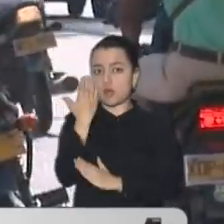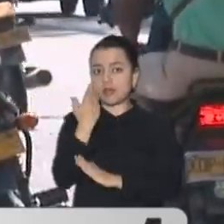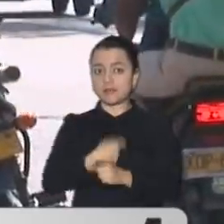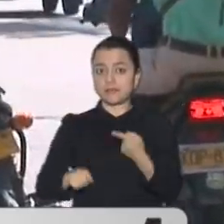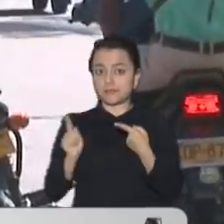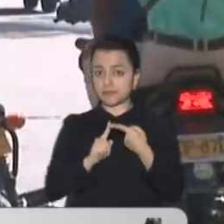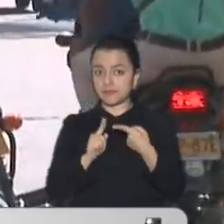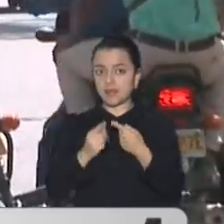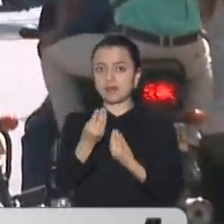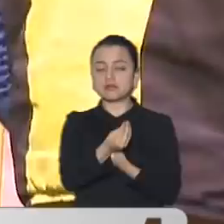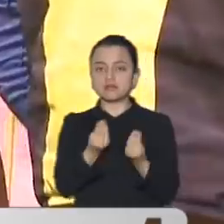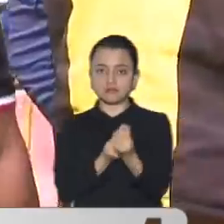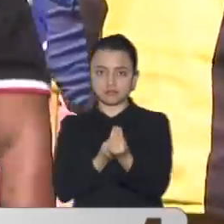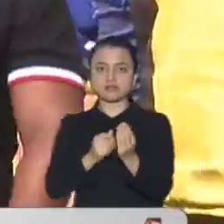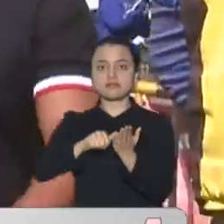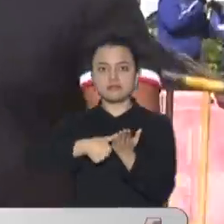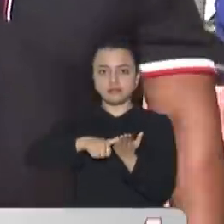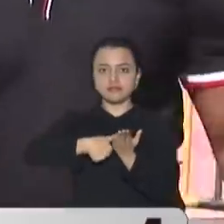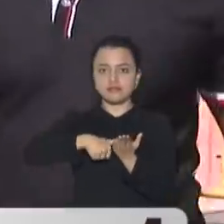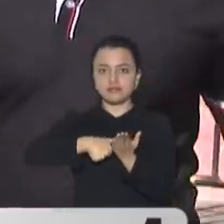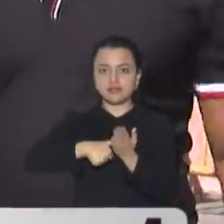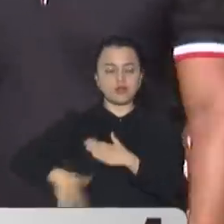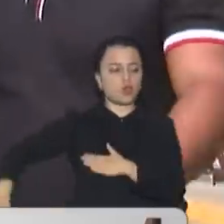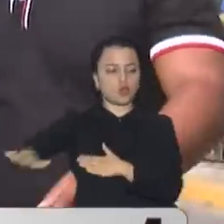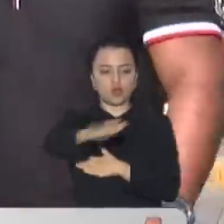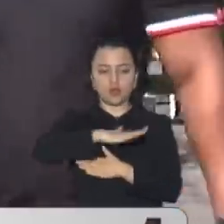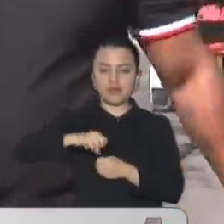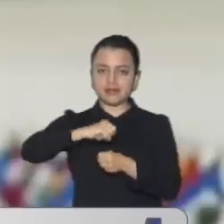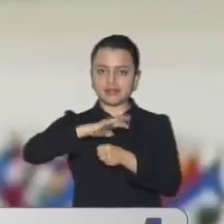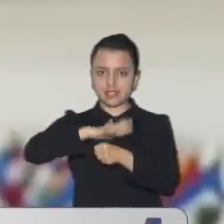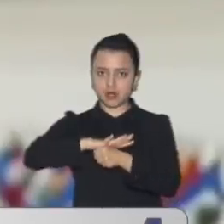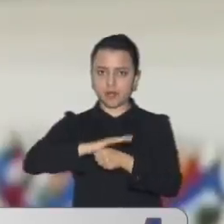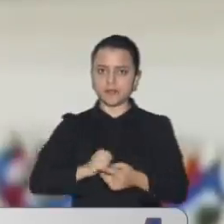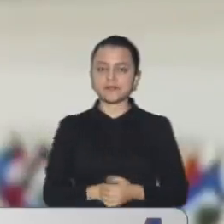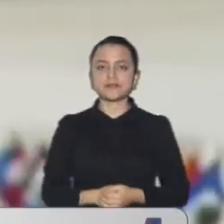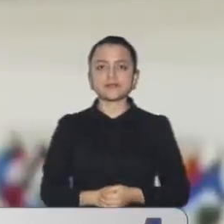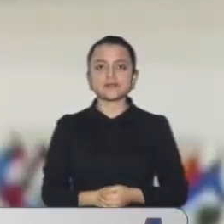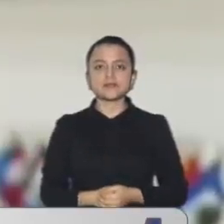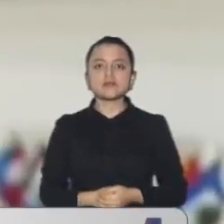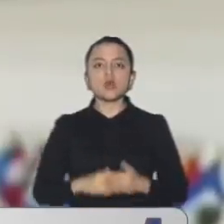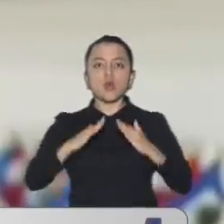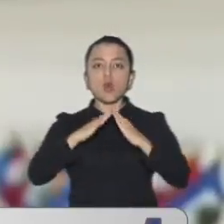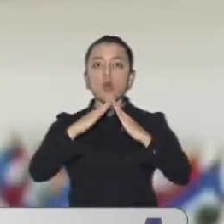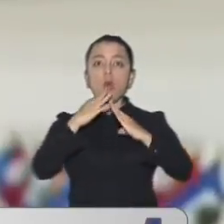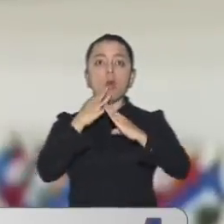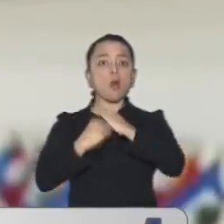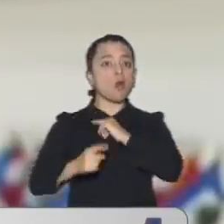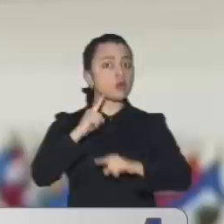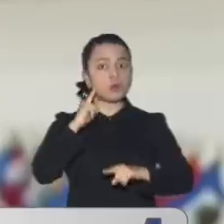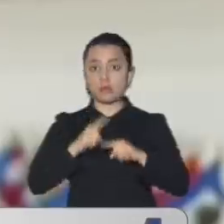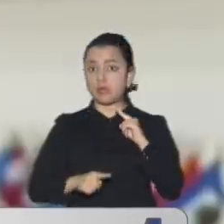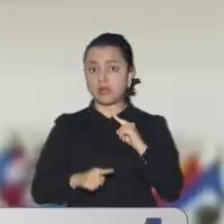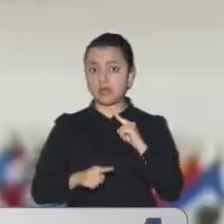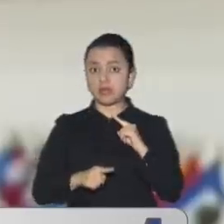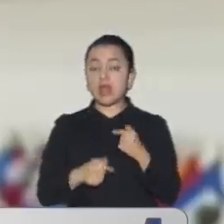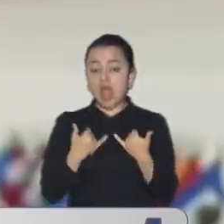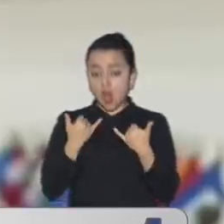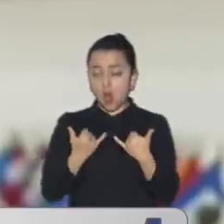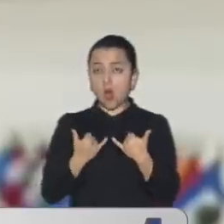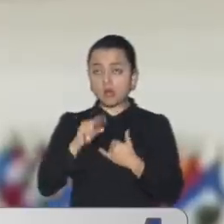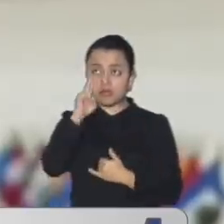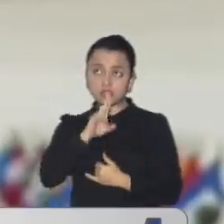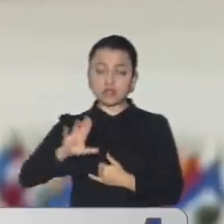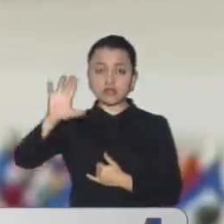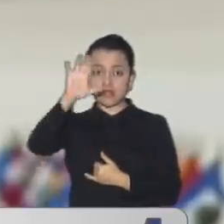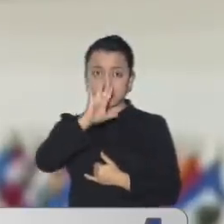regreso del pico y cédula en todo el distrito. Vamos a poner un toque de queda diferencial. Actualmente existe un toque de